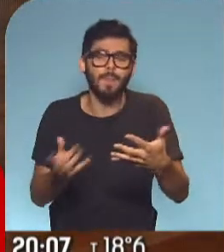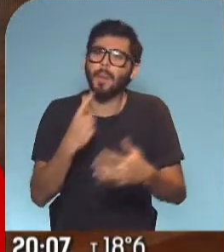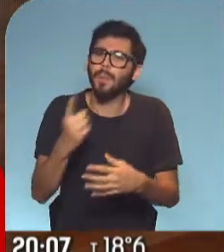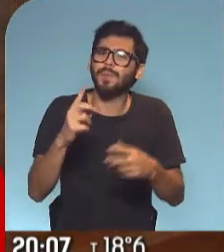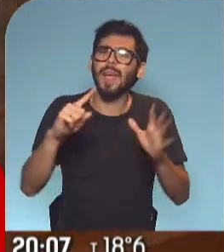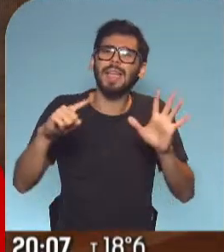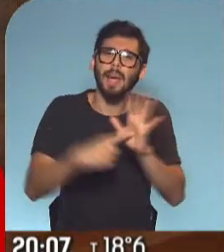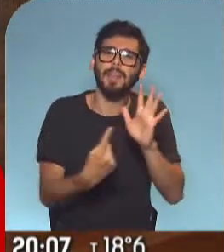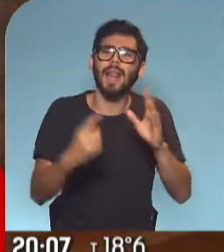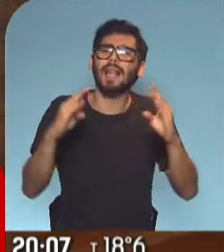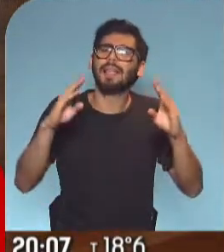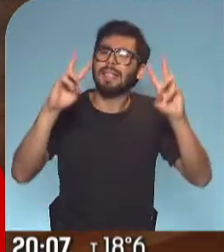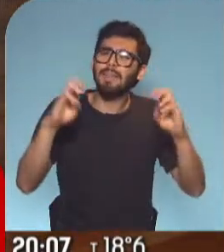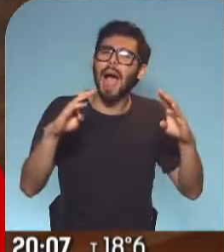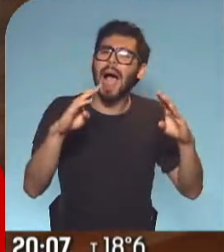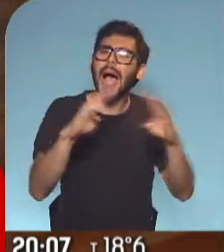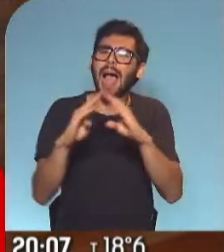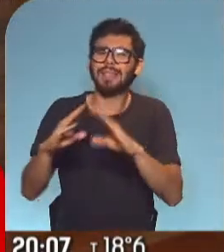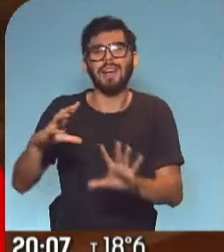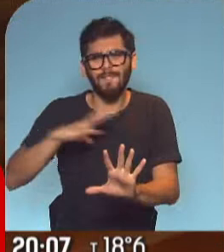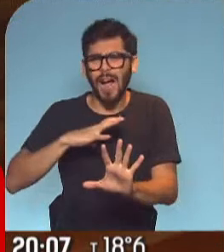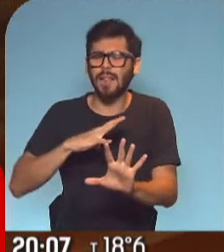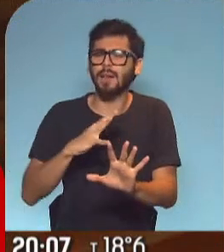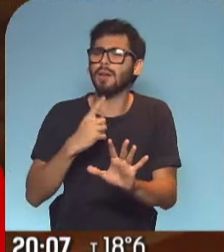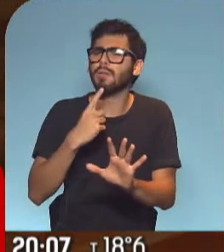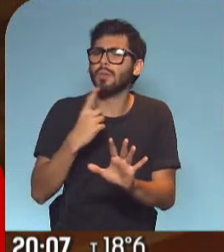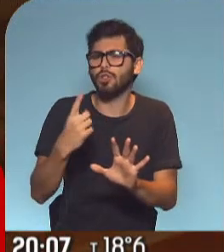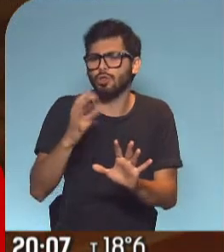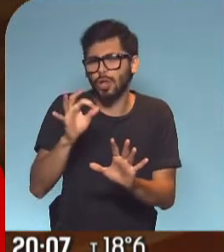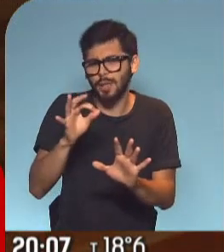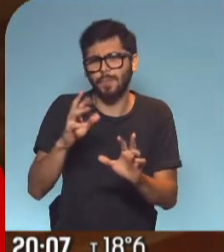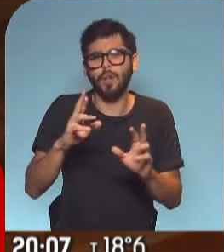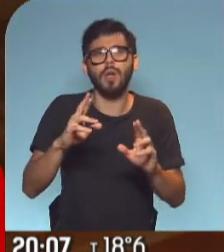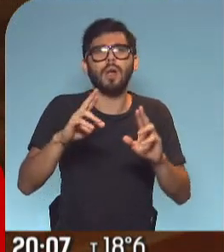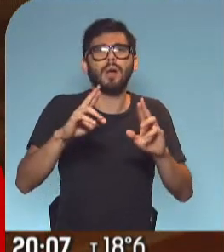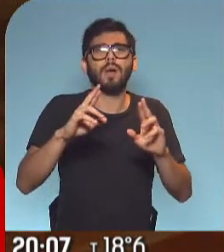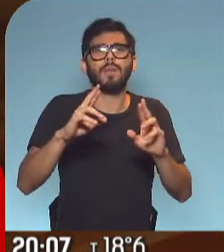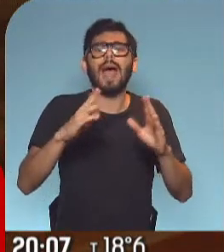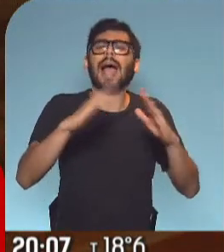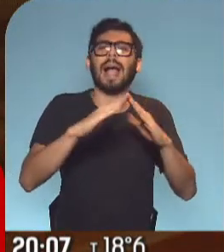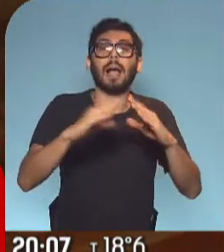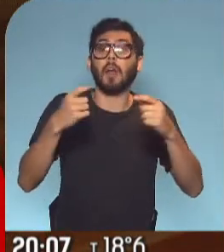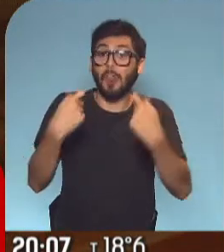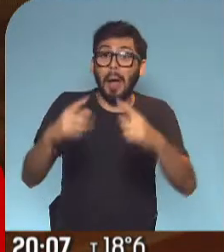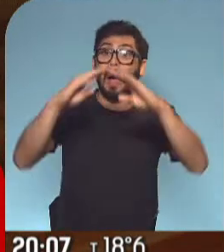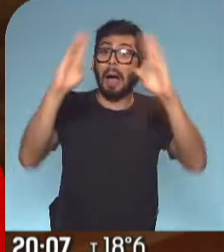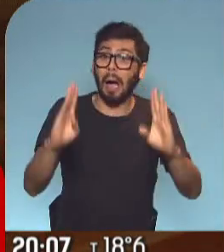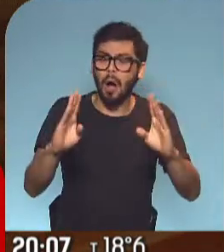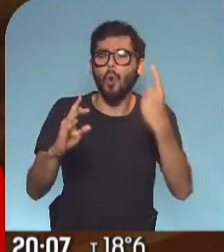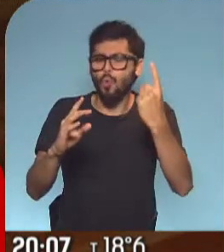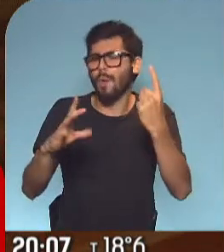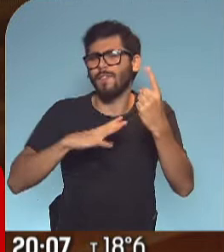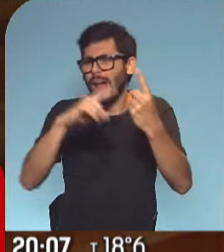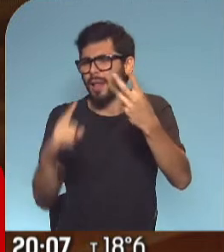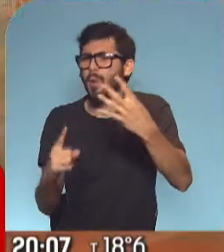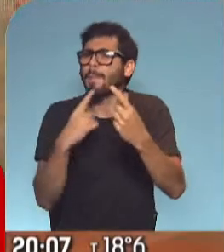la ciudad de Buenos Aires. Hay planes, más allá que decís no es todo lo que se necesita, pero es importante. ¿Hay planes de construcción de